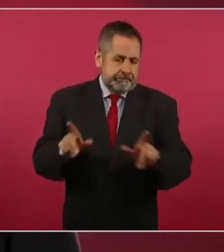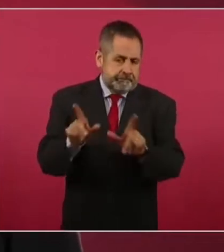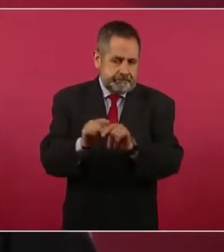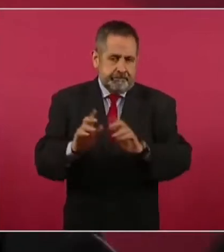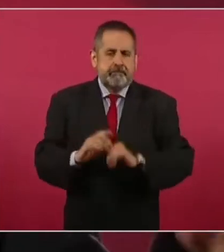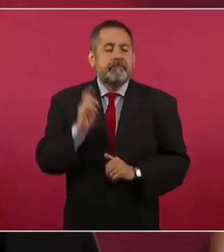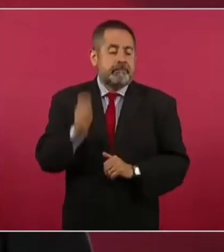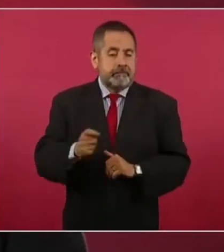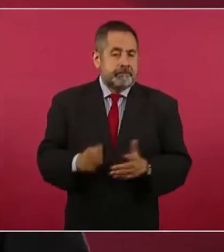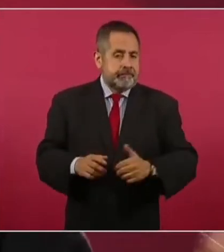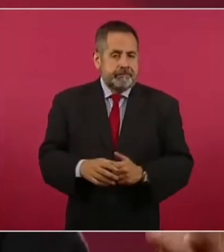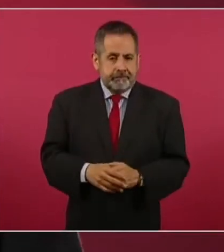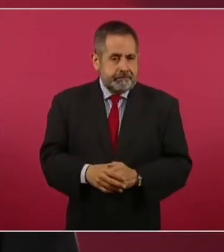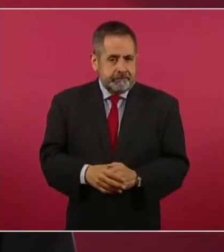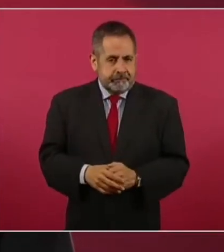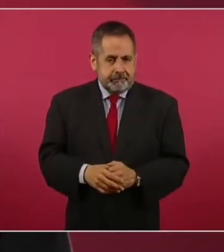Pero todo eso,